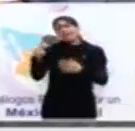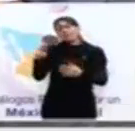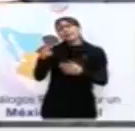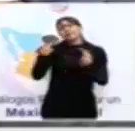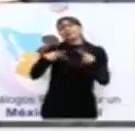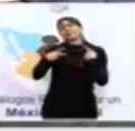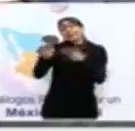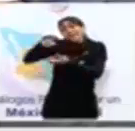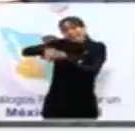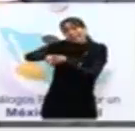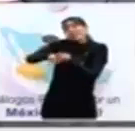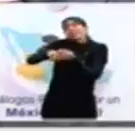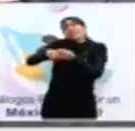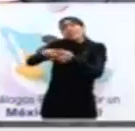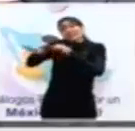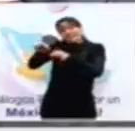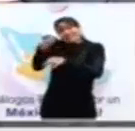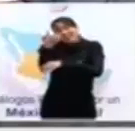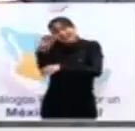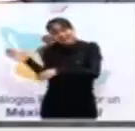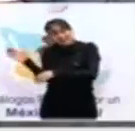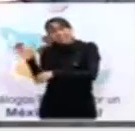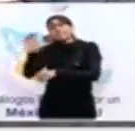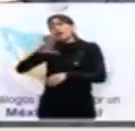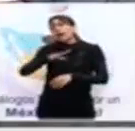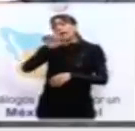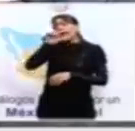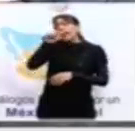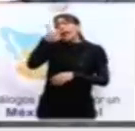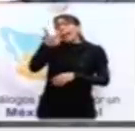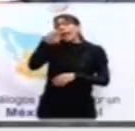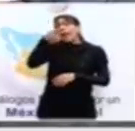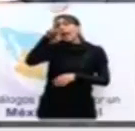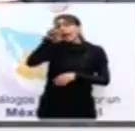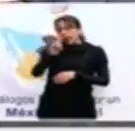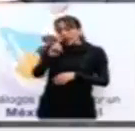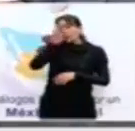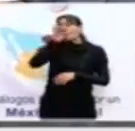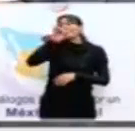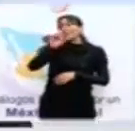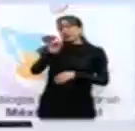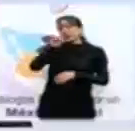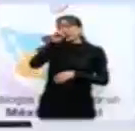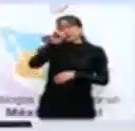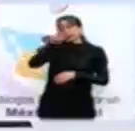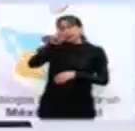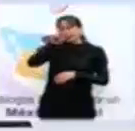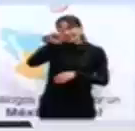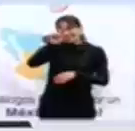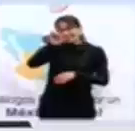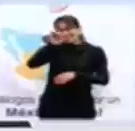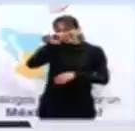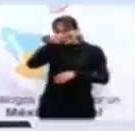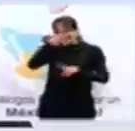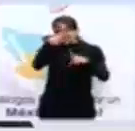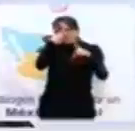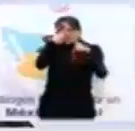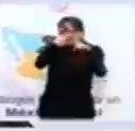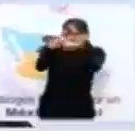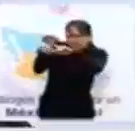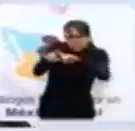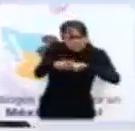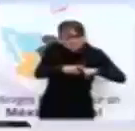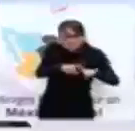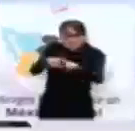zonas rurales, la agrobiodiversidad de América Latina. La agrobiodiversidad está en un